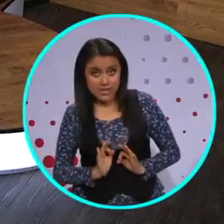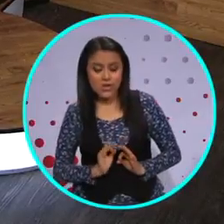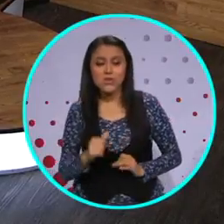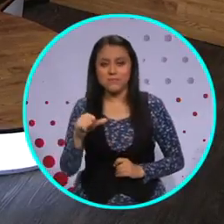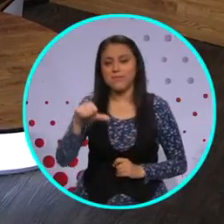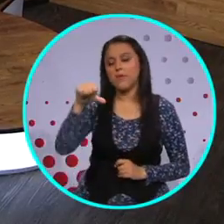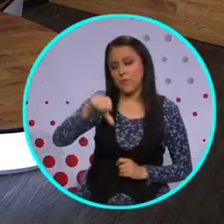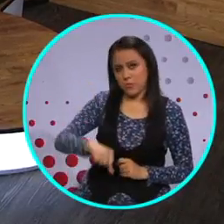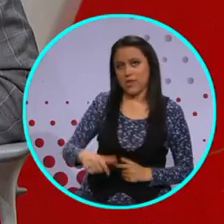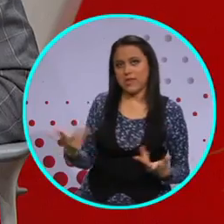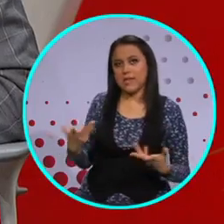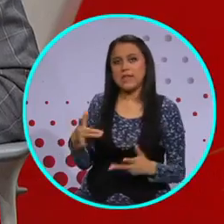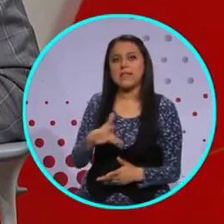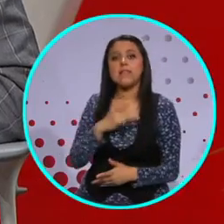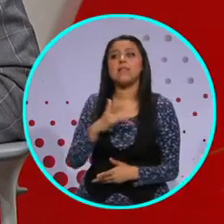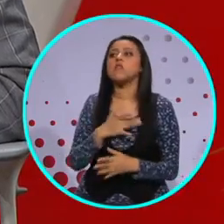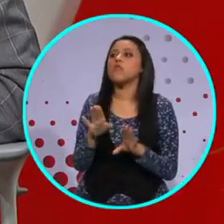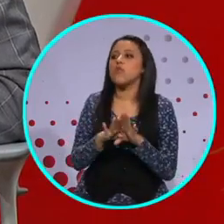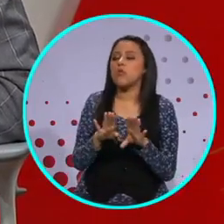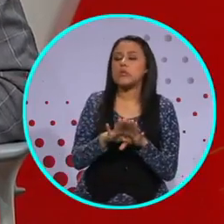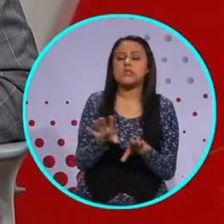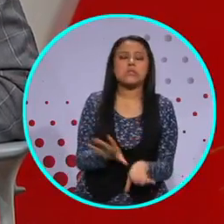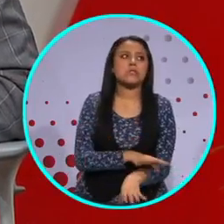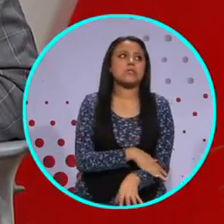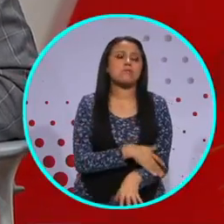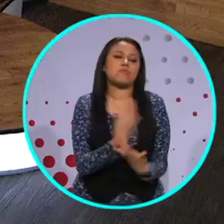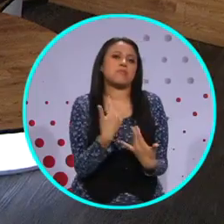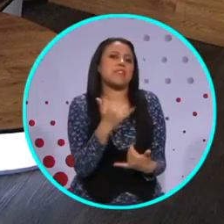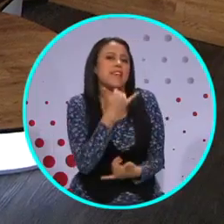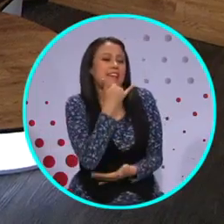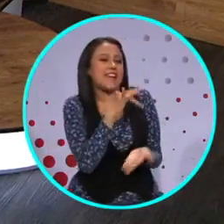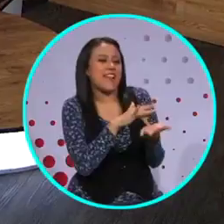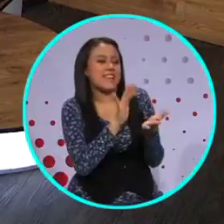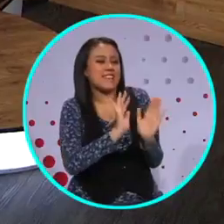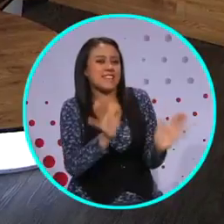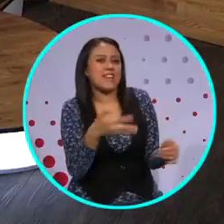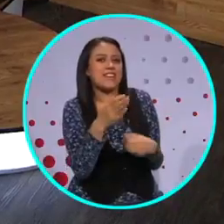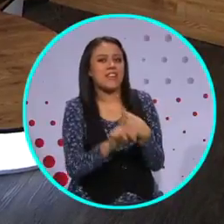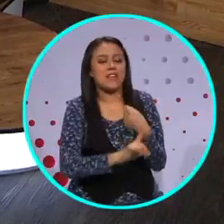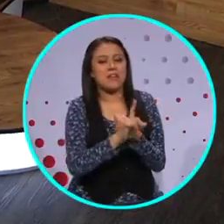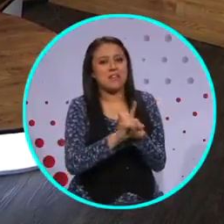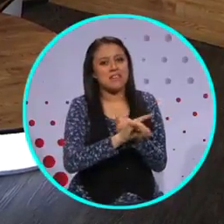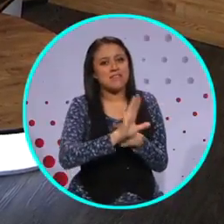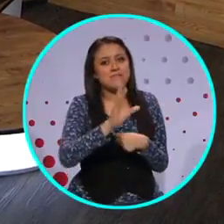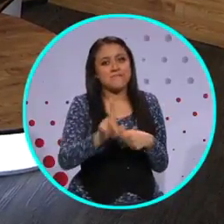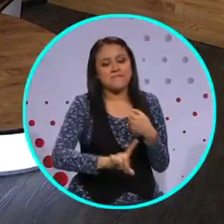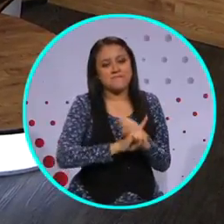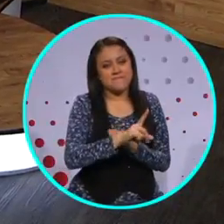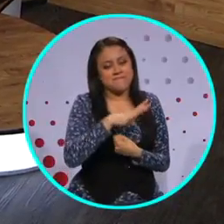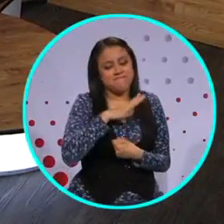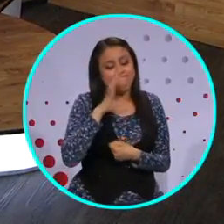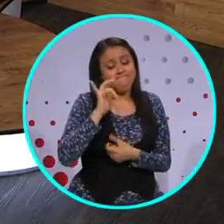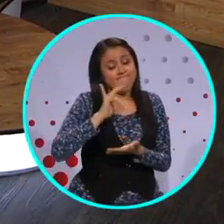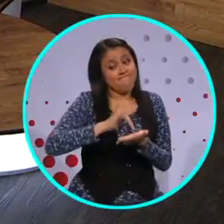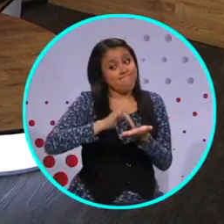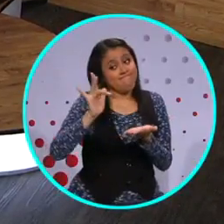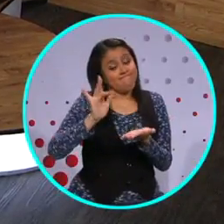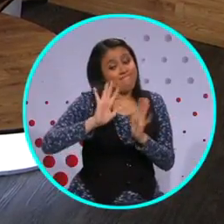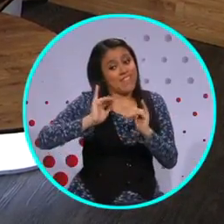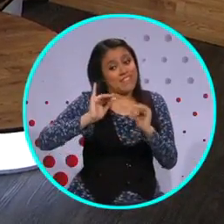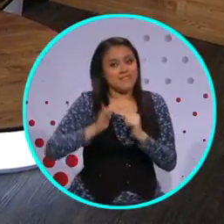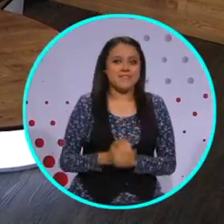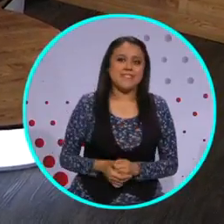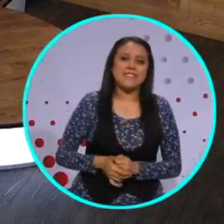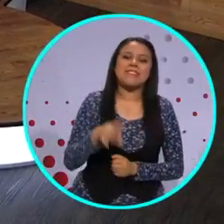hoy mejor del ánimo de los mexicanos ya gracias la encuesta nos dice que estamos reprobados la cosa está de la fregada muy amable gracias puntocom